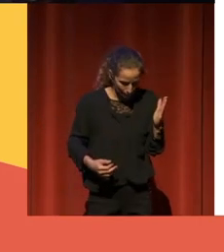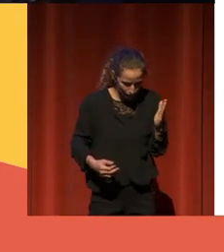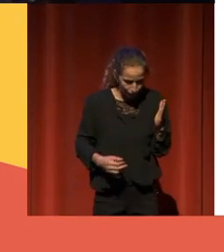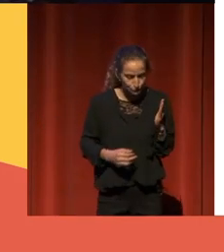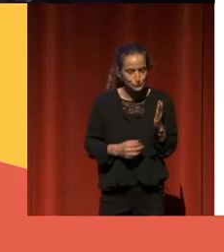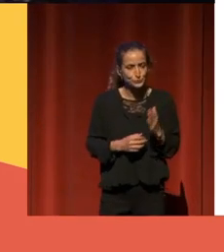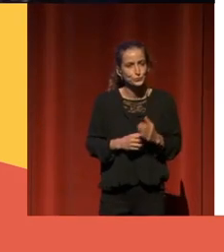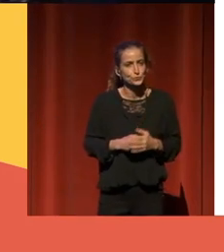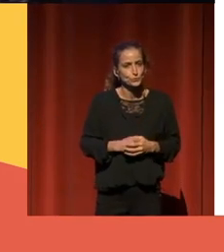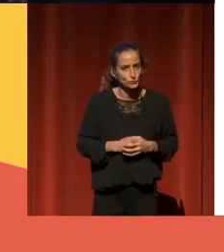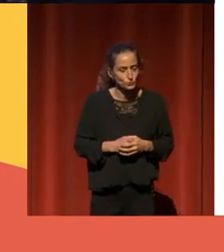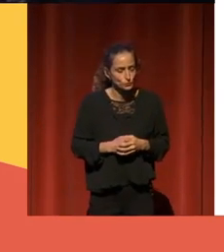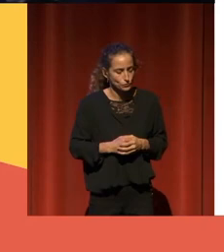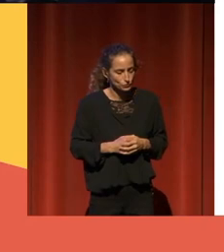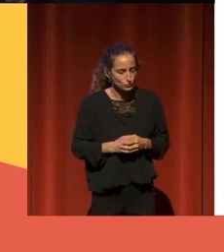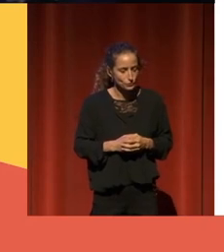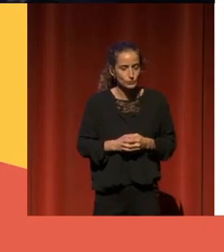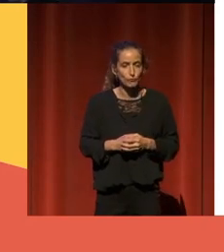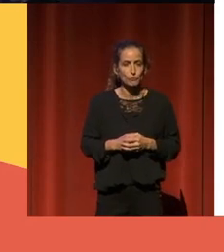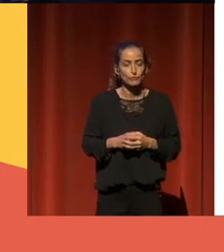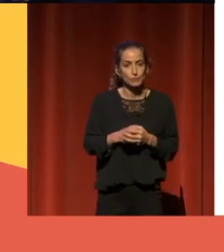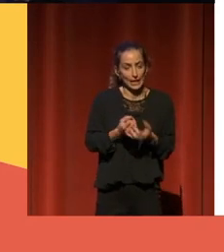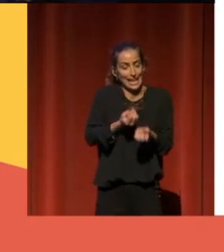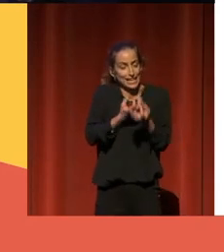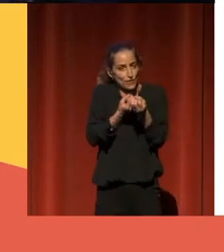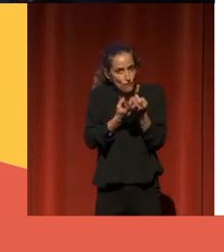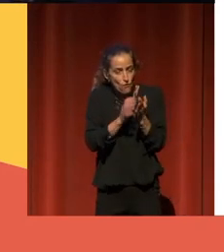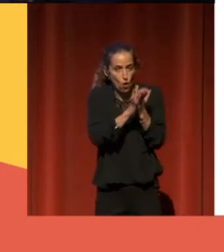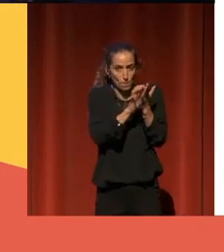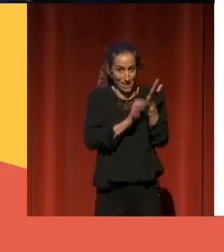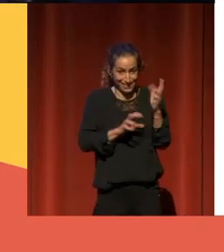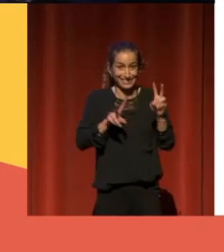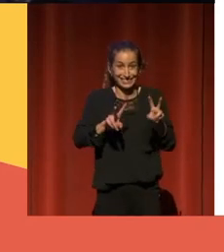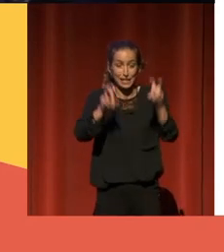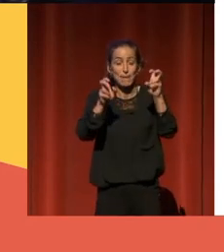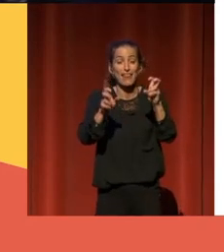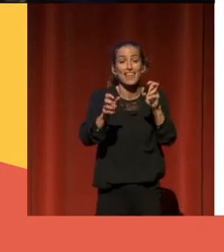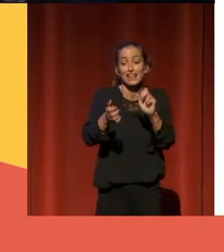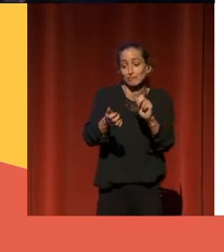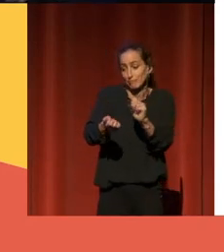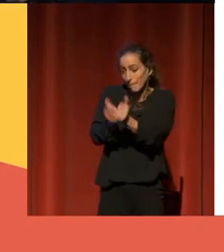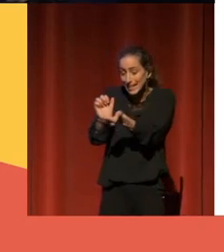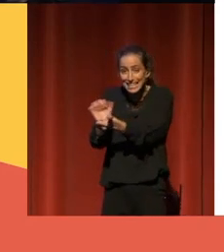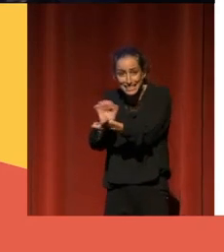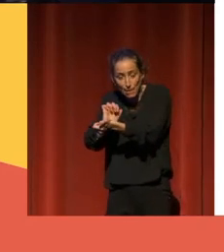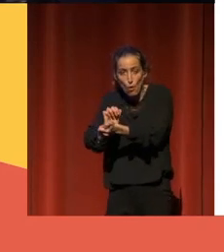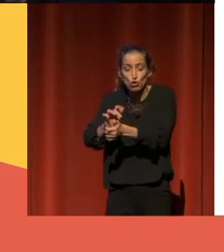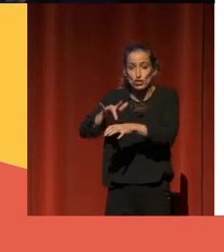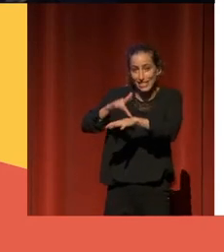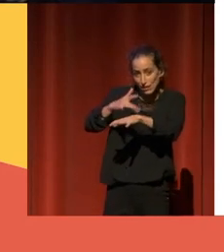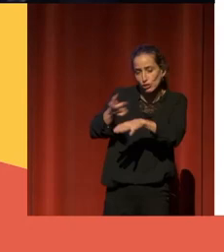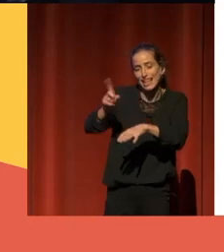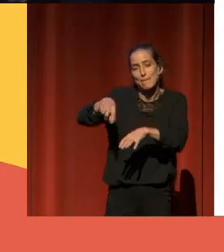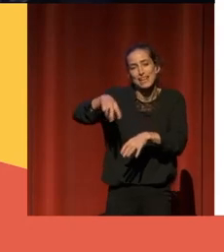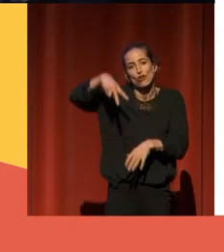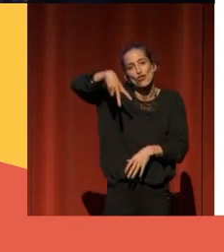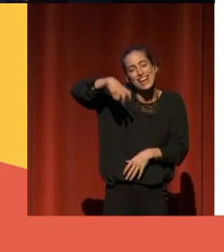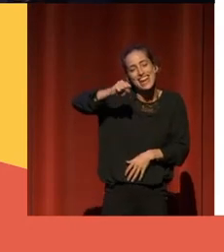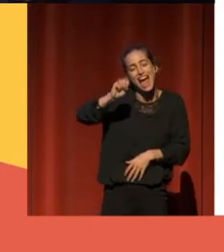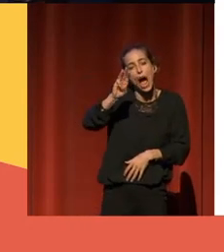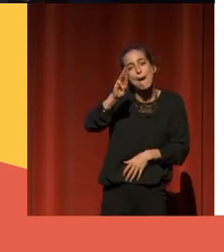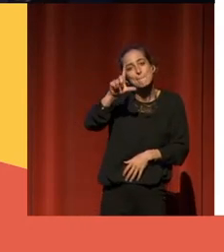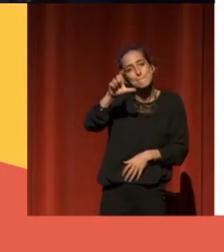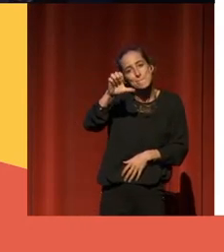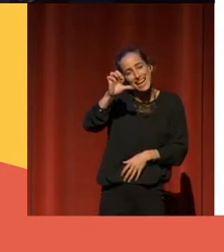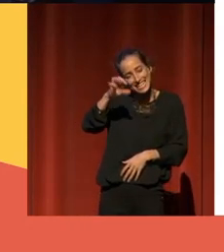informes sobre el la los préstamos digitales eh también Hablamos e colaboramos con Naples